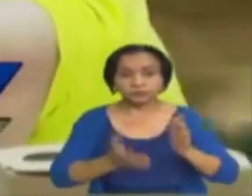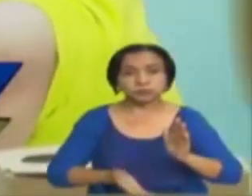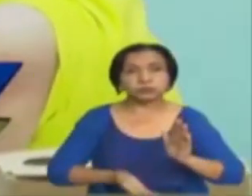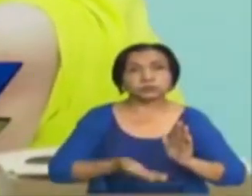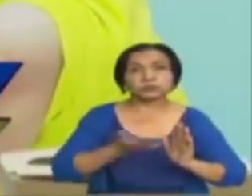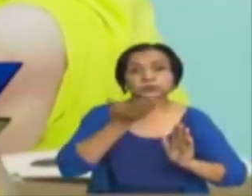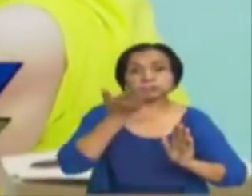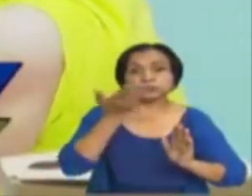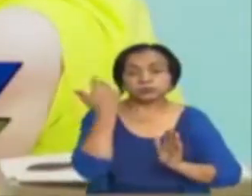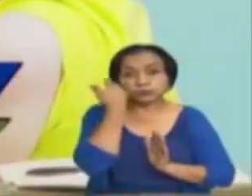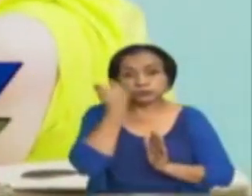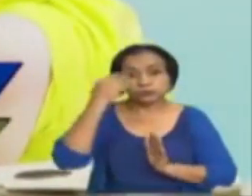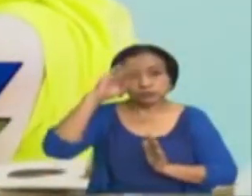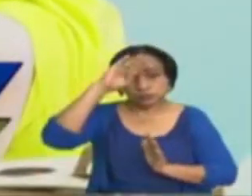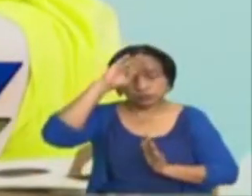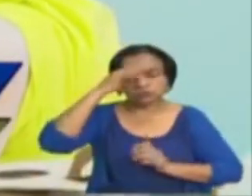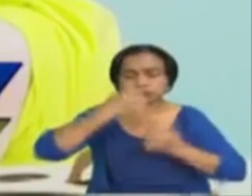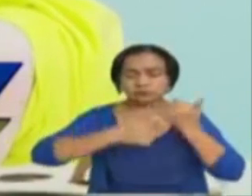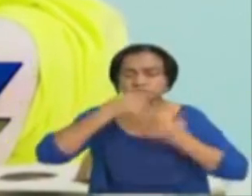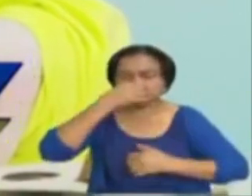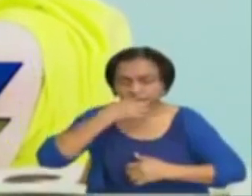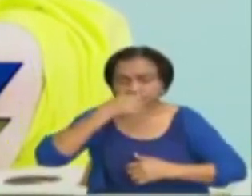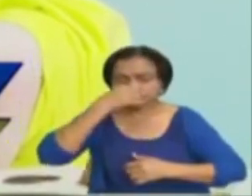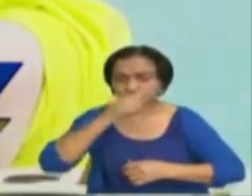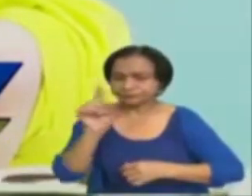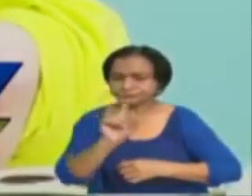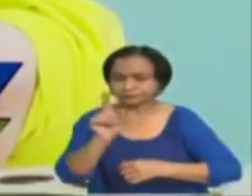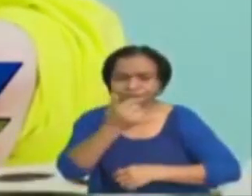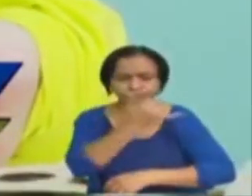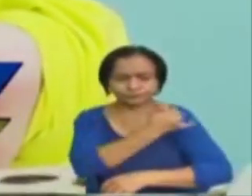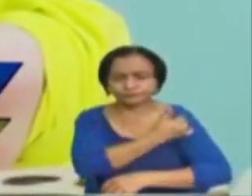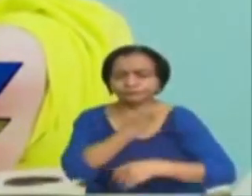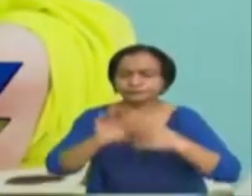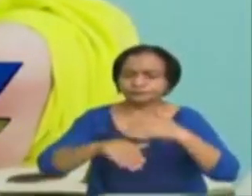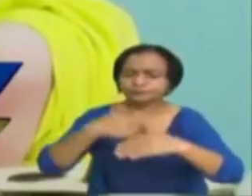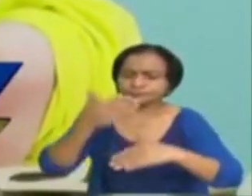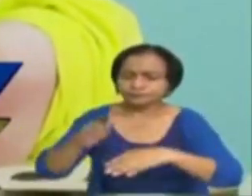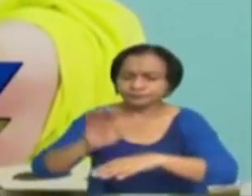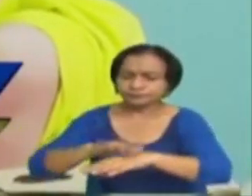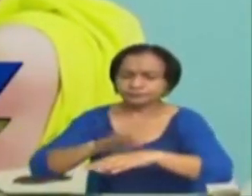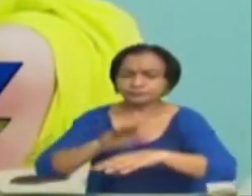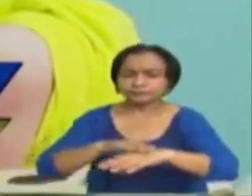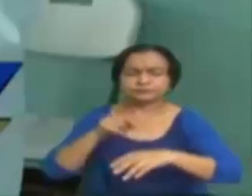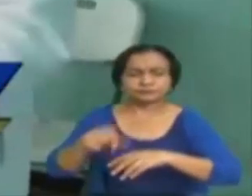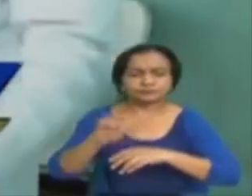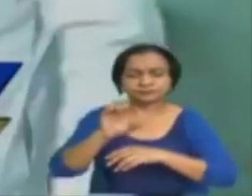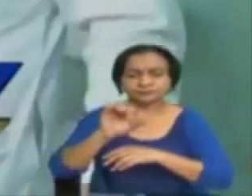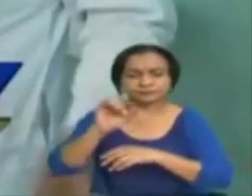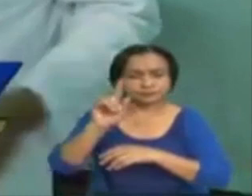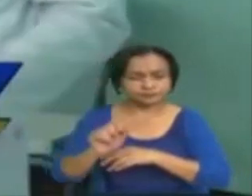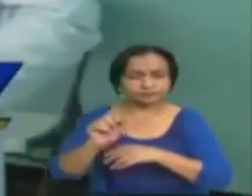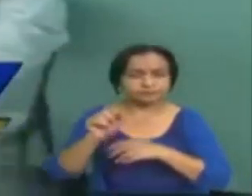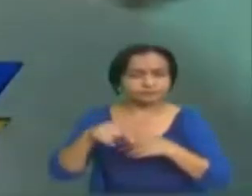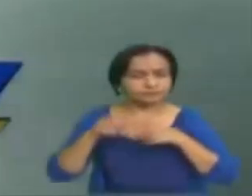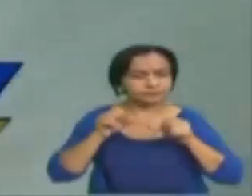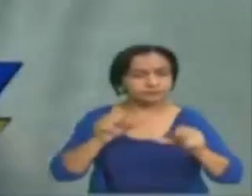haciendo llegar a todas y todos el Ministerio de Salud de nuestra Nicaragua bendita. Esta